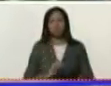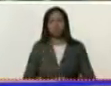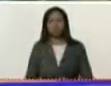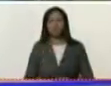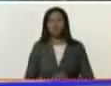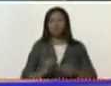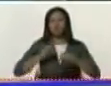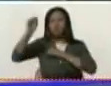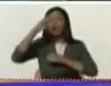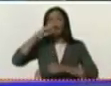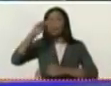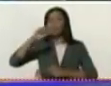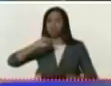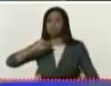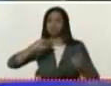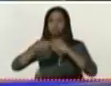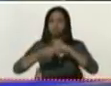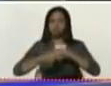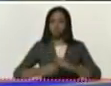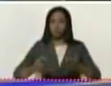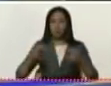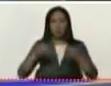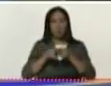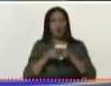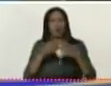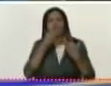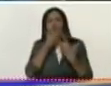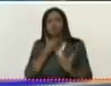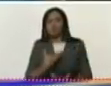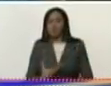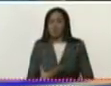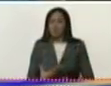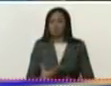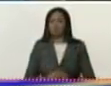super bigote se transforma en San Nicolás.